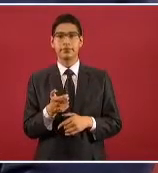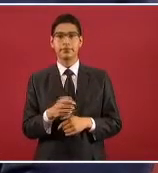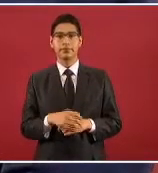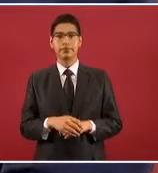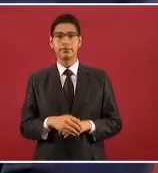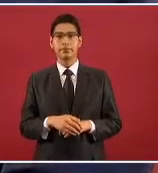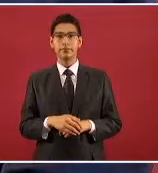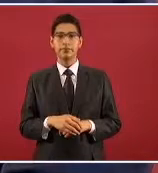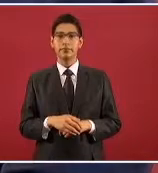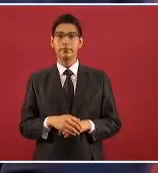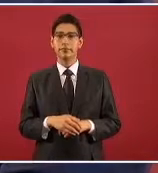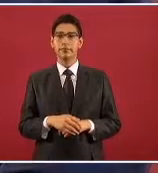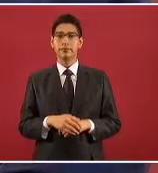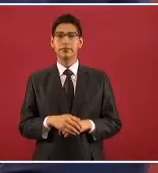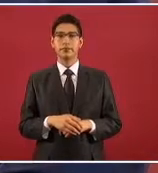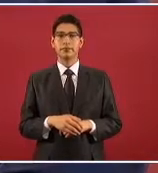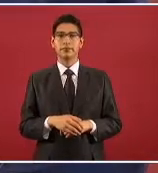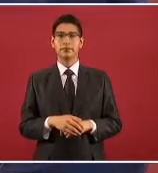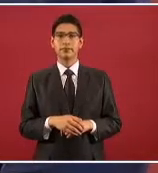demos